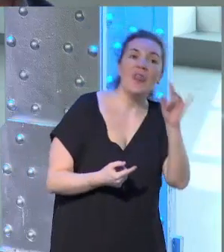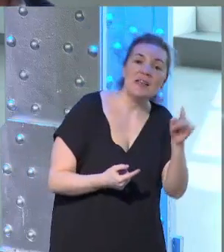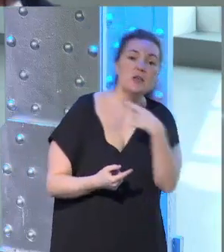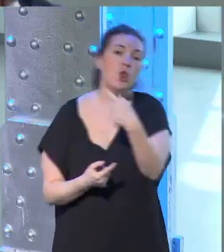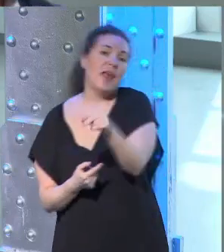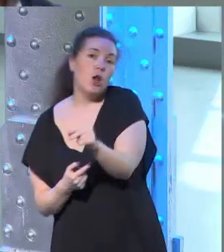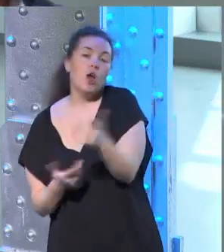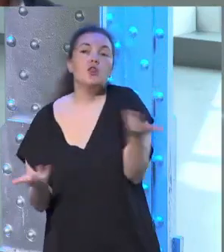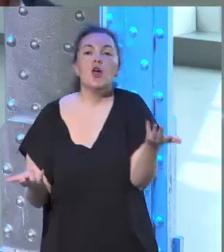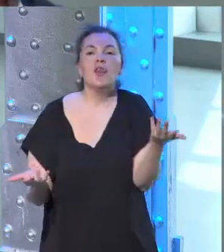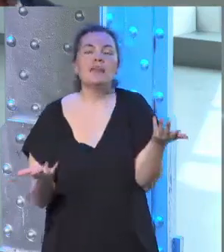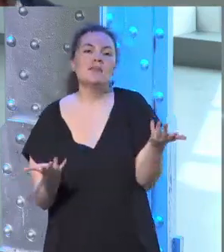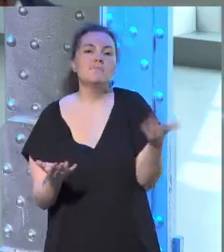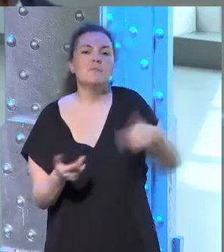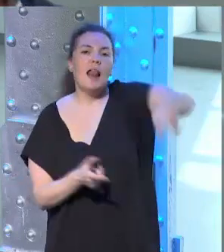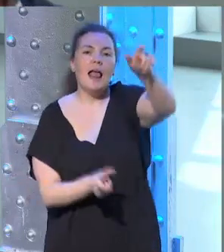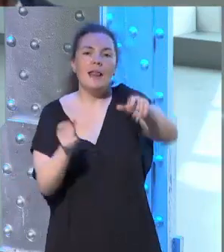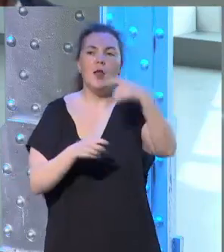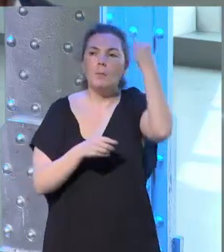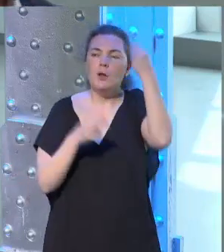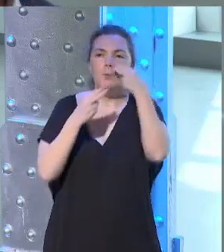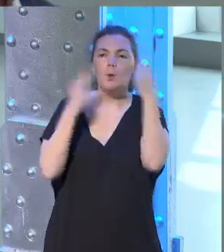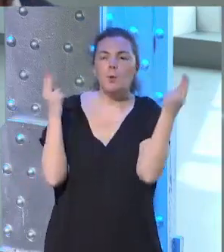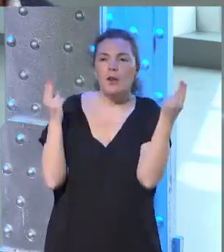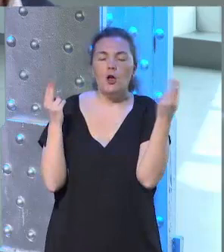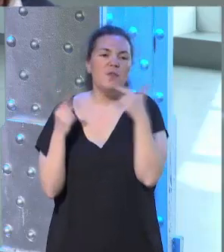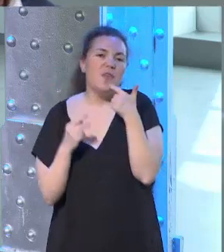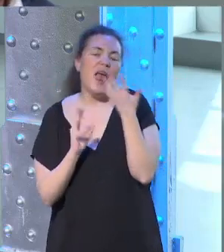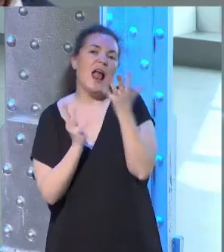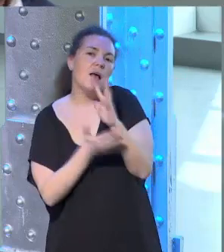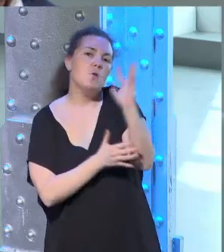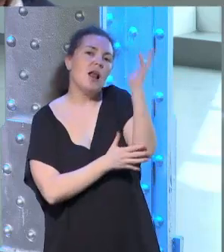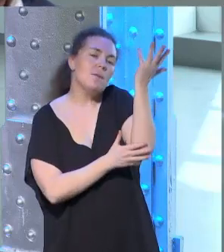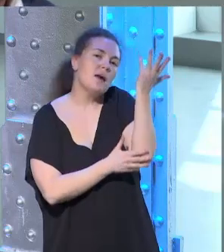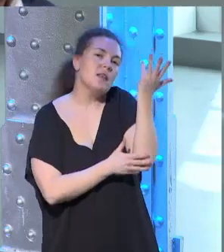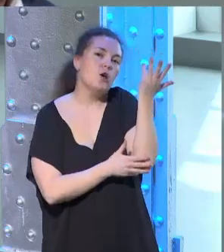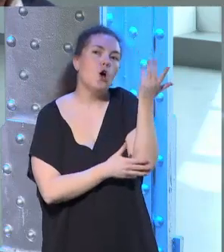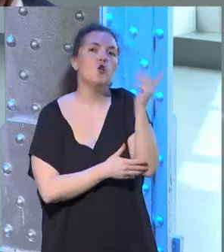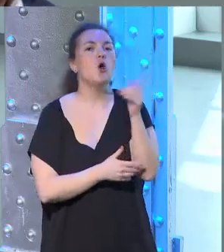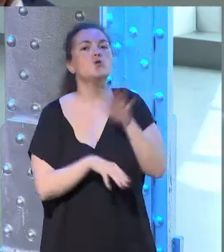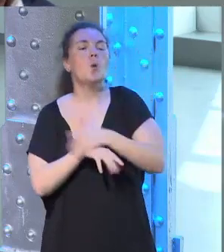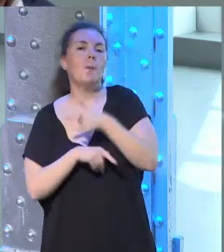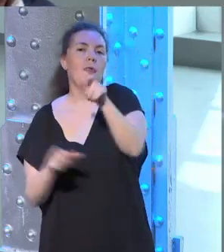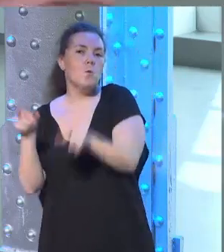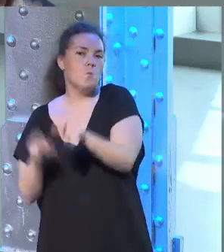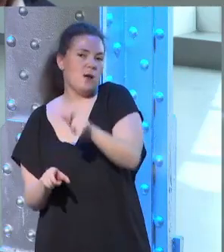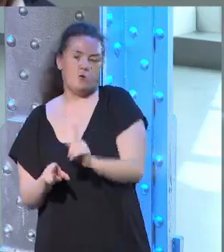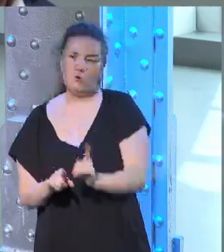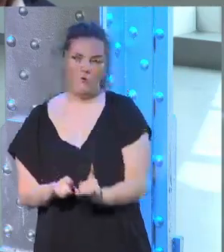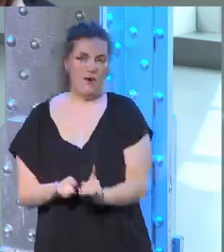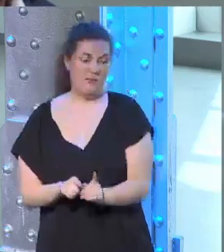dicen que no. Por lo tanto, condicionando a la opinión pública diciendo que el cambio climático no era por la acción humana. Todavía el otro